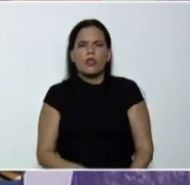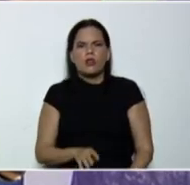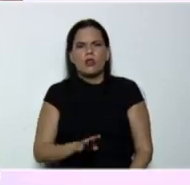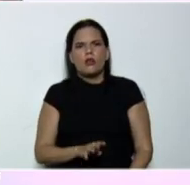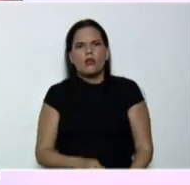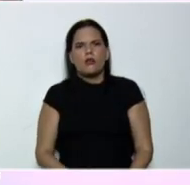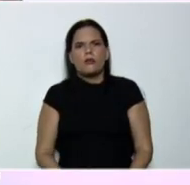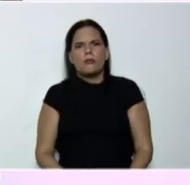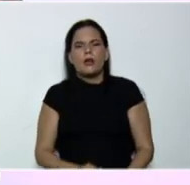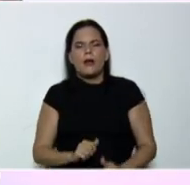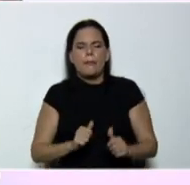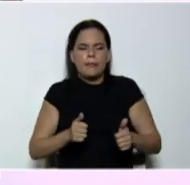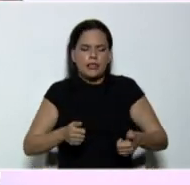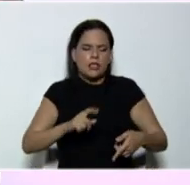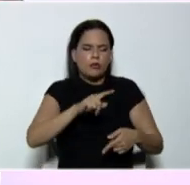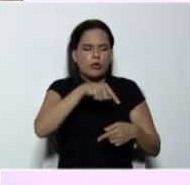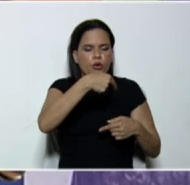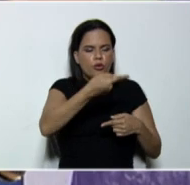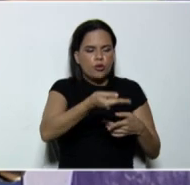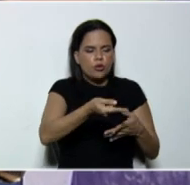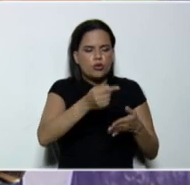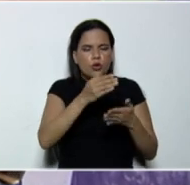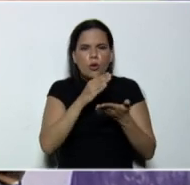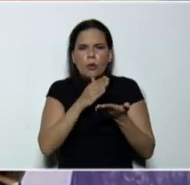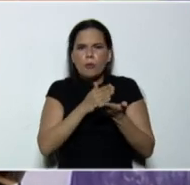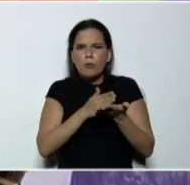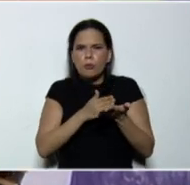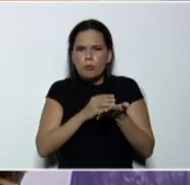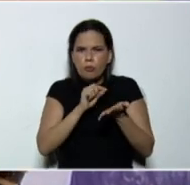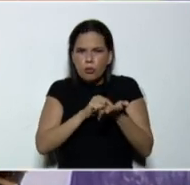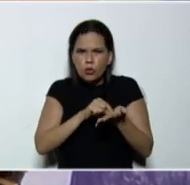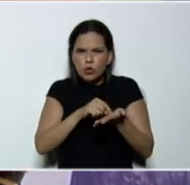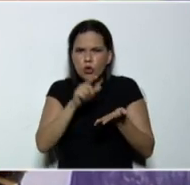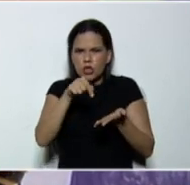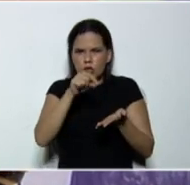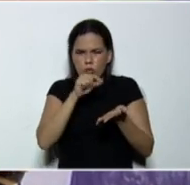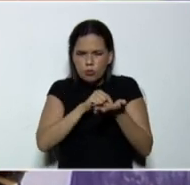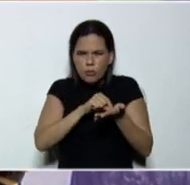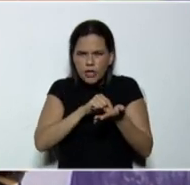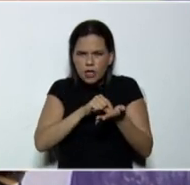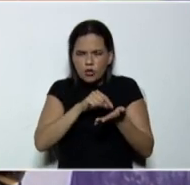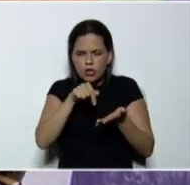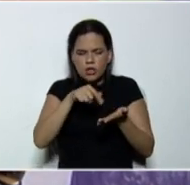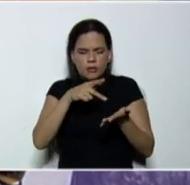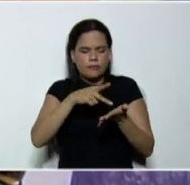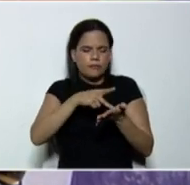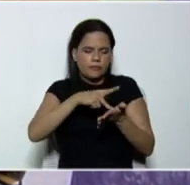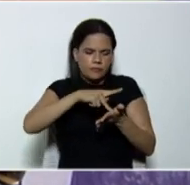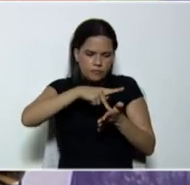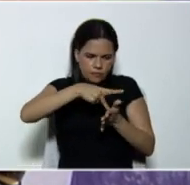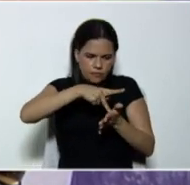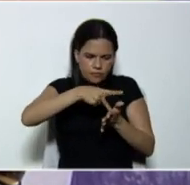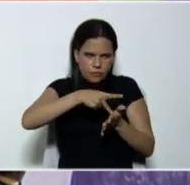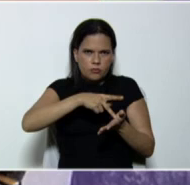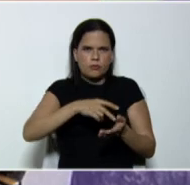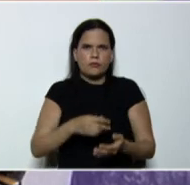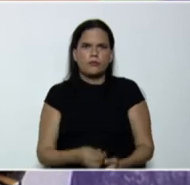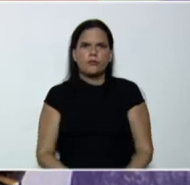este extremo. Okay. A partir del extremo, del punto que acabo de tomar. Lo vuelvo a cortar.